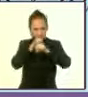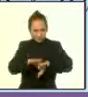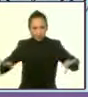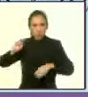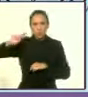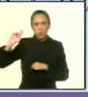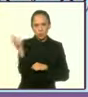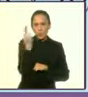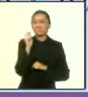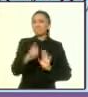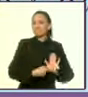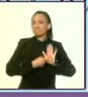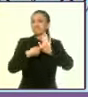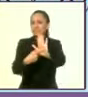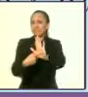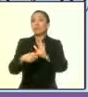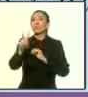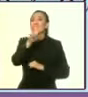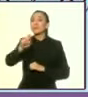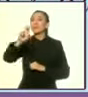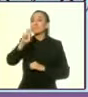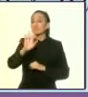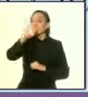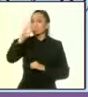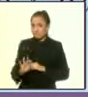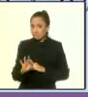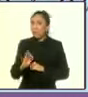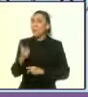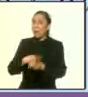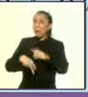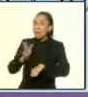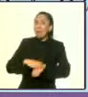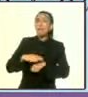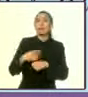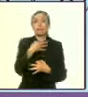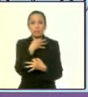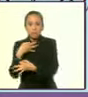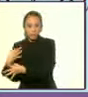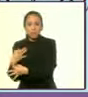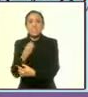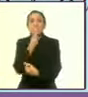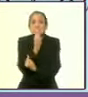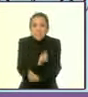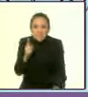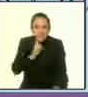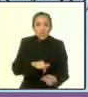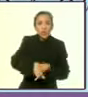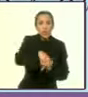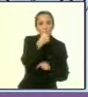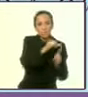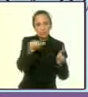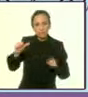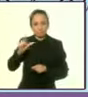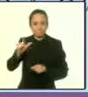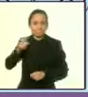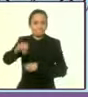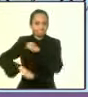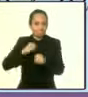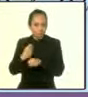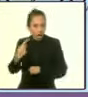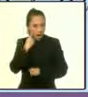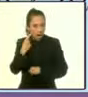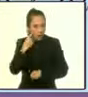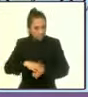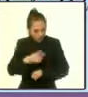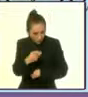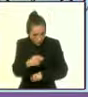crecido 230 por ciento las adicciones en niñas de 12 a 17 años es verdaderamente alarmante la cifra